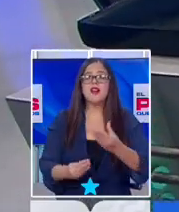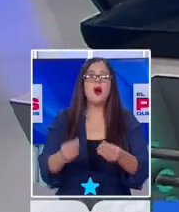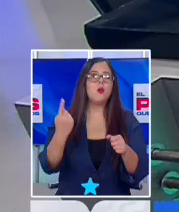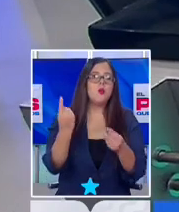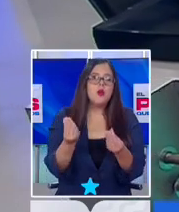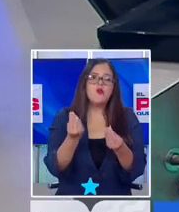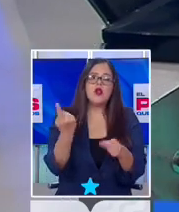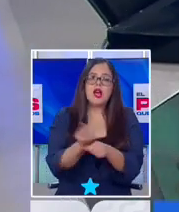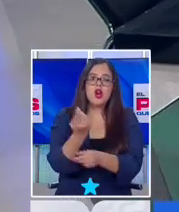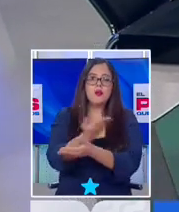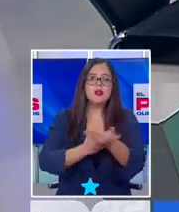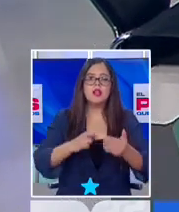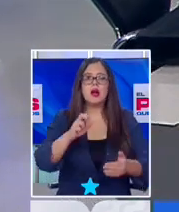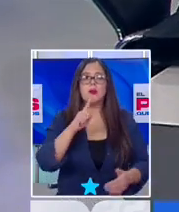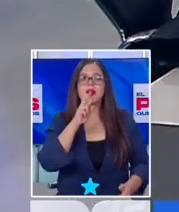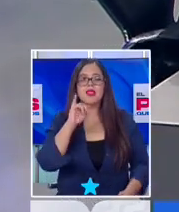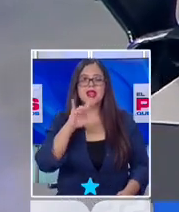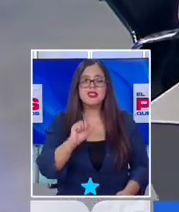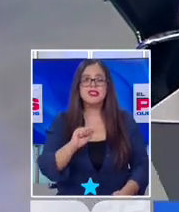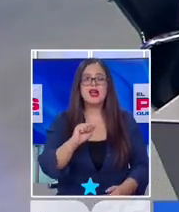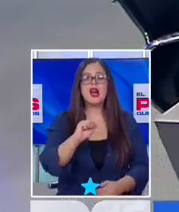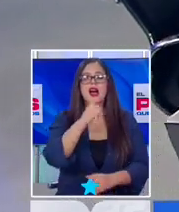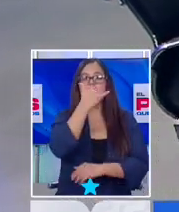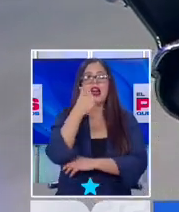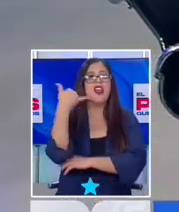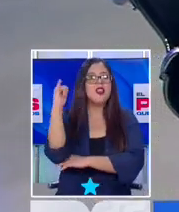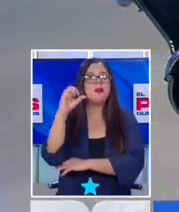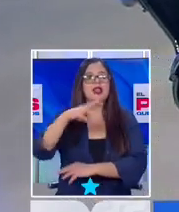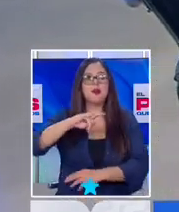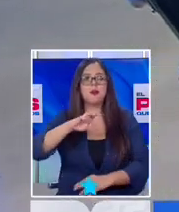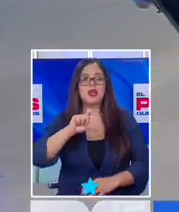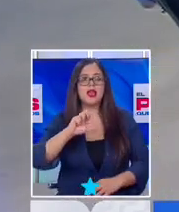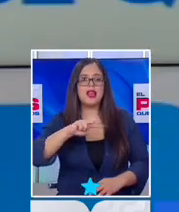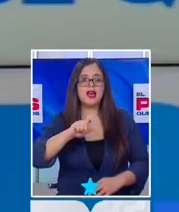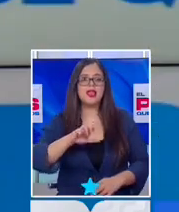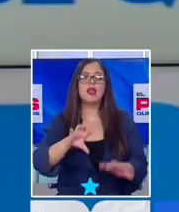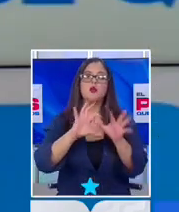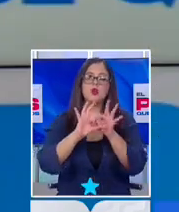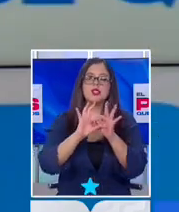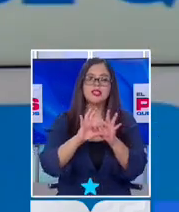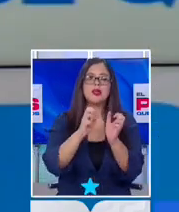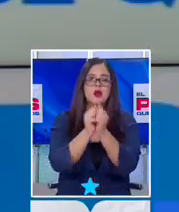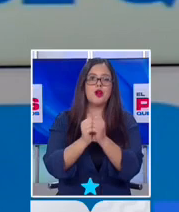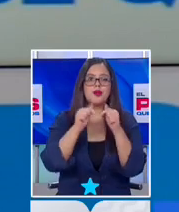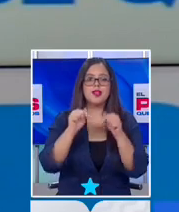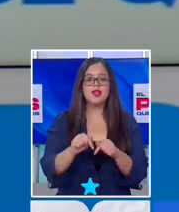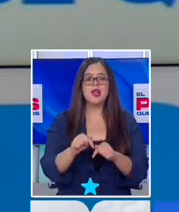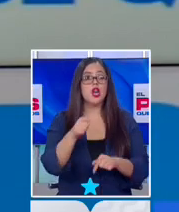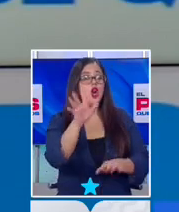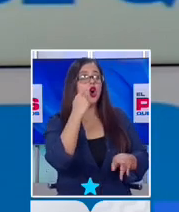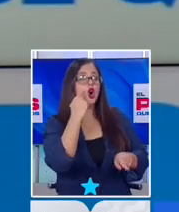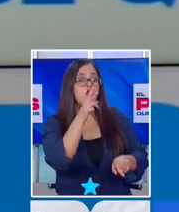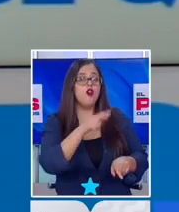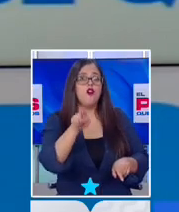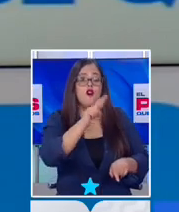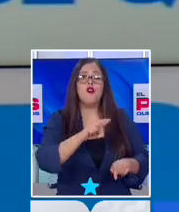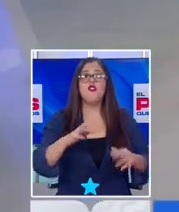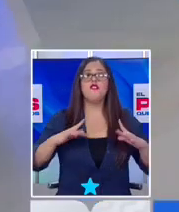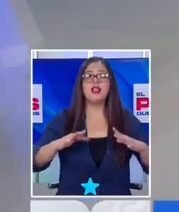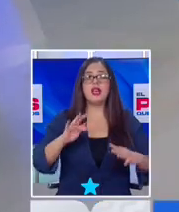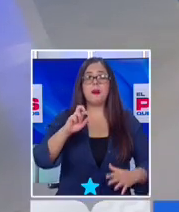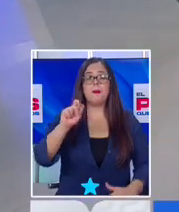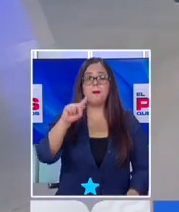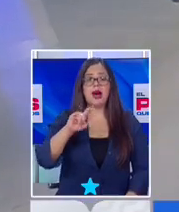buena conversación patricia miguelángel damaris nuevamente muchísimas gracias por acompañarnos y resurrección